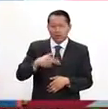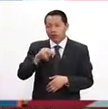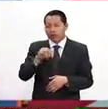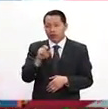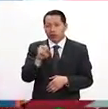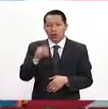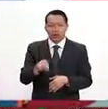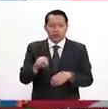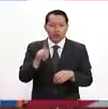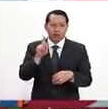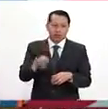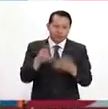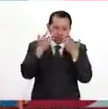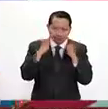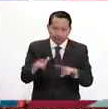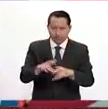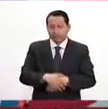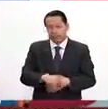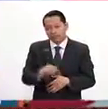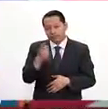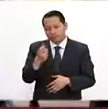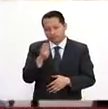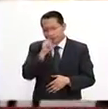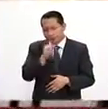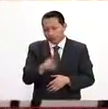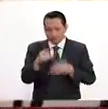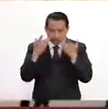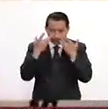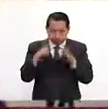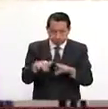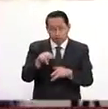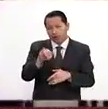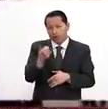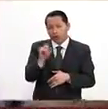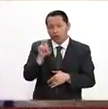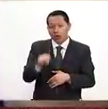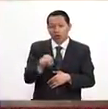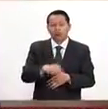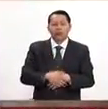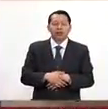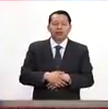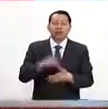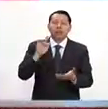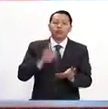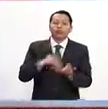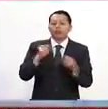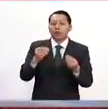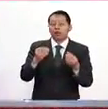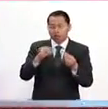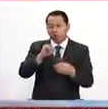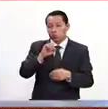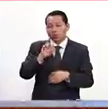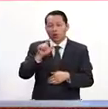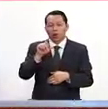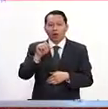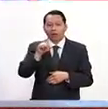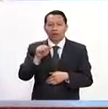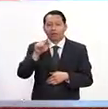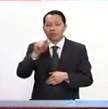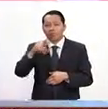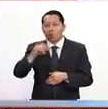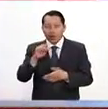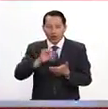su renuncia. Exactamente, terminó con la renuncia del entonces presidente Nixon. Pues muchísimas gracias, José López Zamorano, gracias por estar con